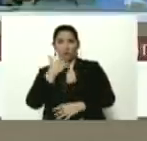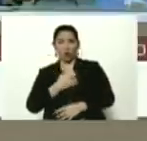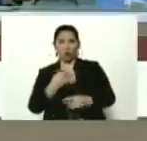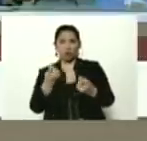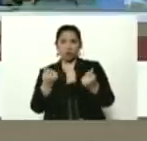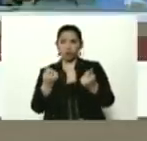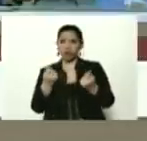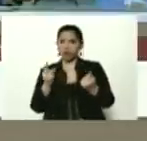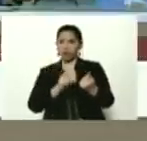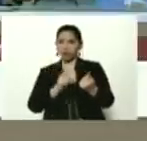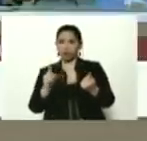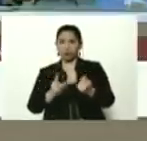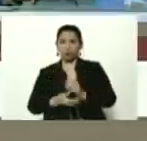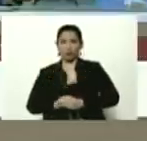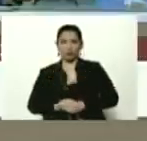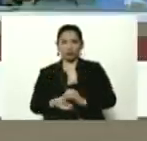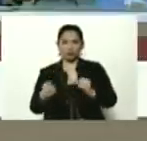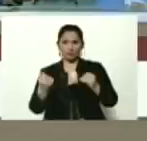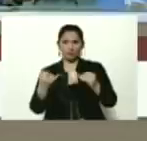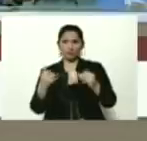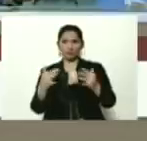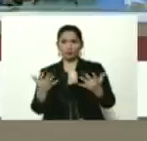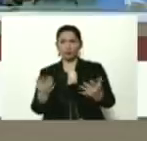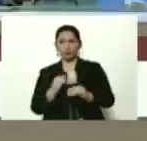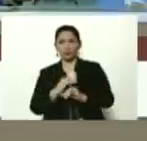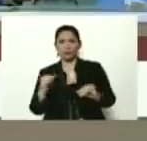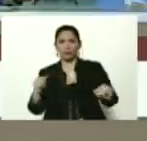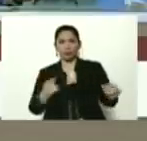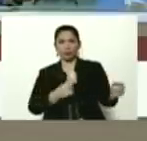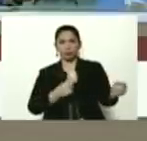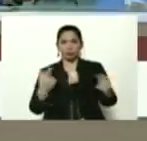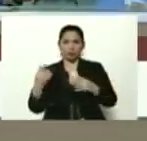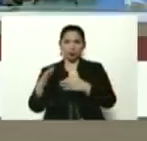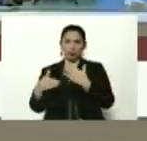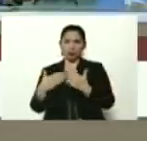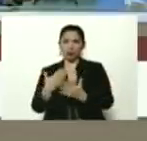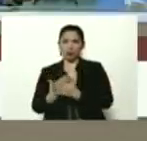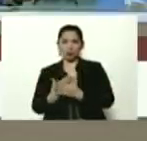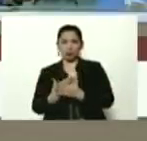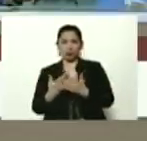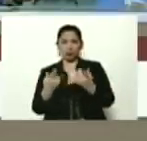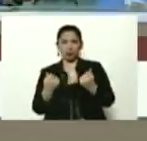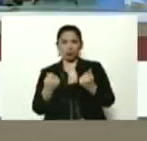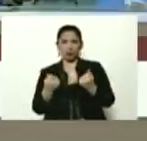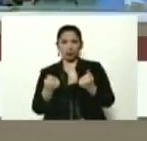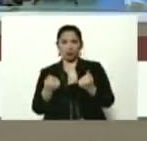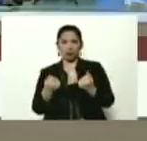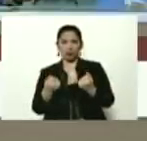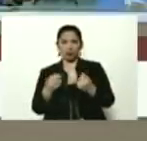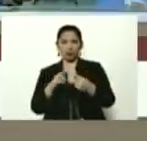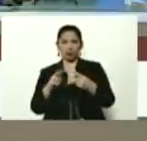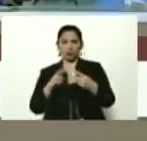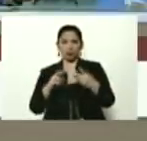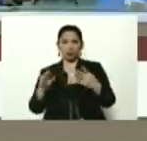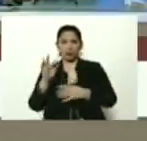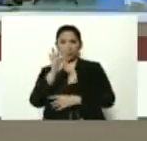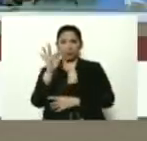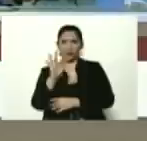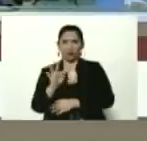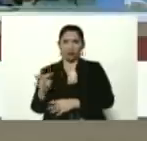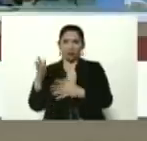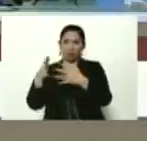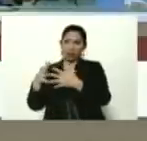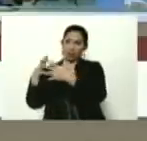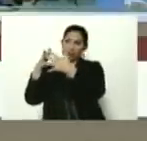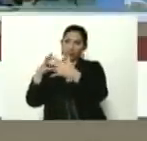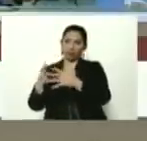cuentas. No, muchos de ellos ya fueron trasladados a las cuentas de la Reserva Federal